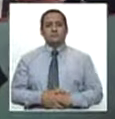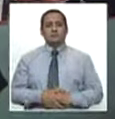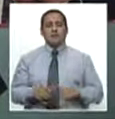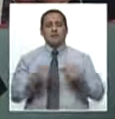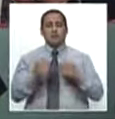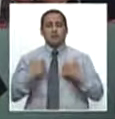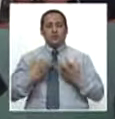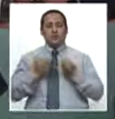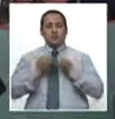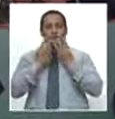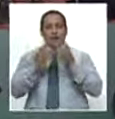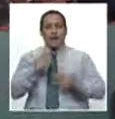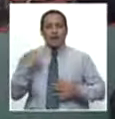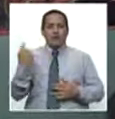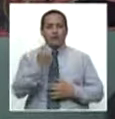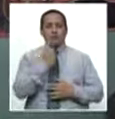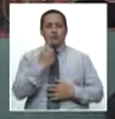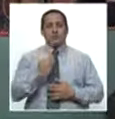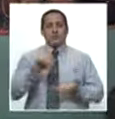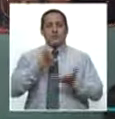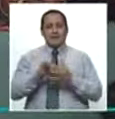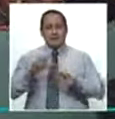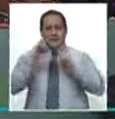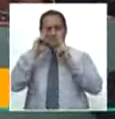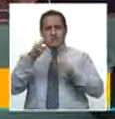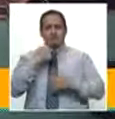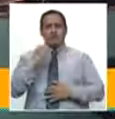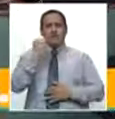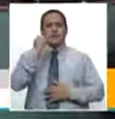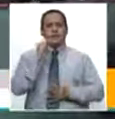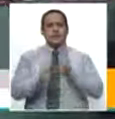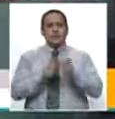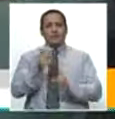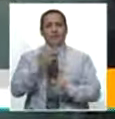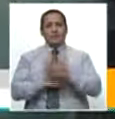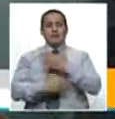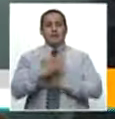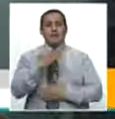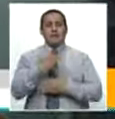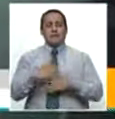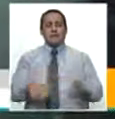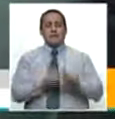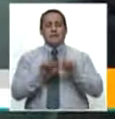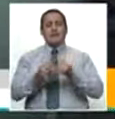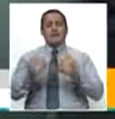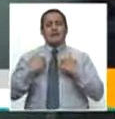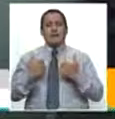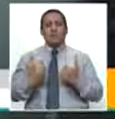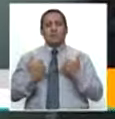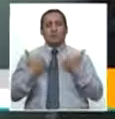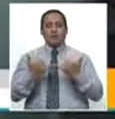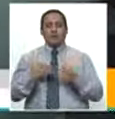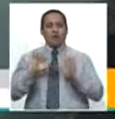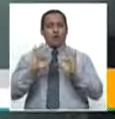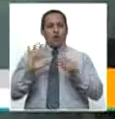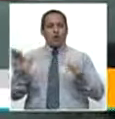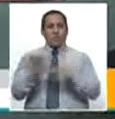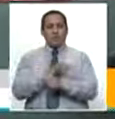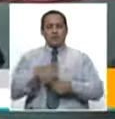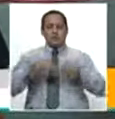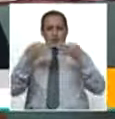En realidad yo quiero decirles a todos que respetemos los derechos de las personas con discapacidad y que tengamos la